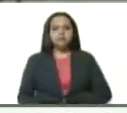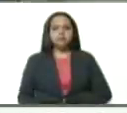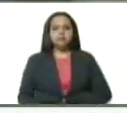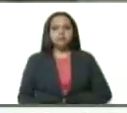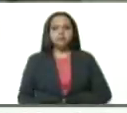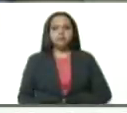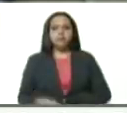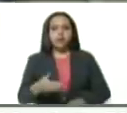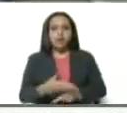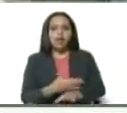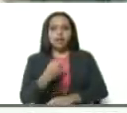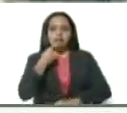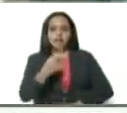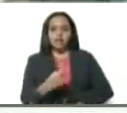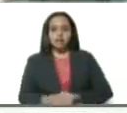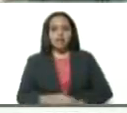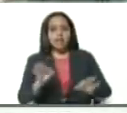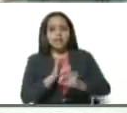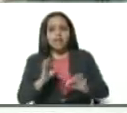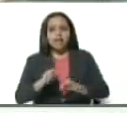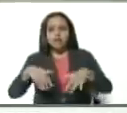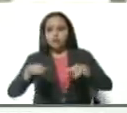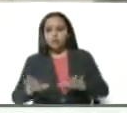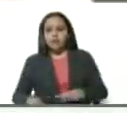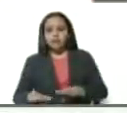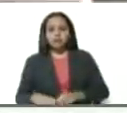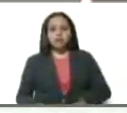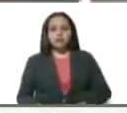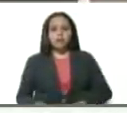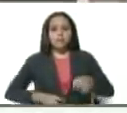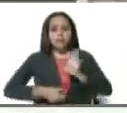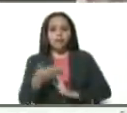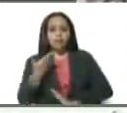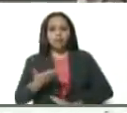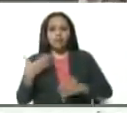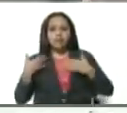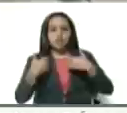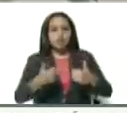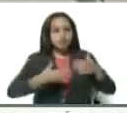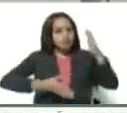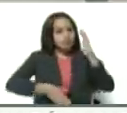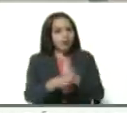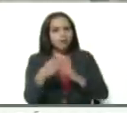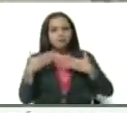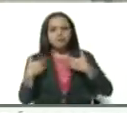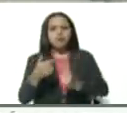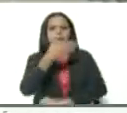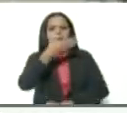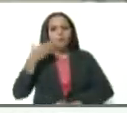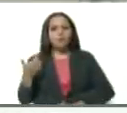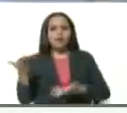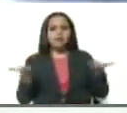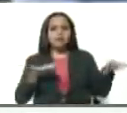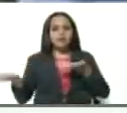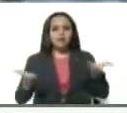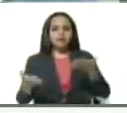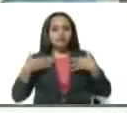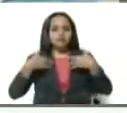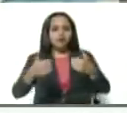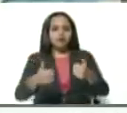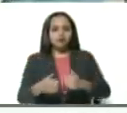lo que dije, que nada se detenga, y menos en salud. Vamos en salud a mejorar los servicios de